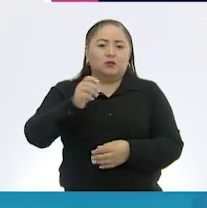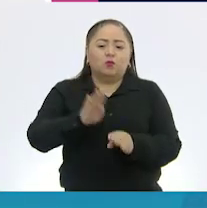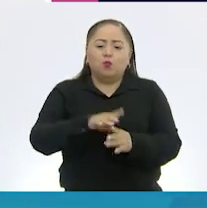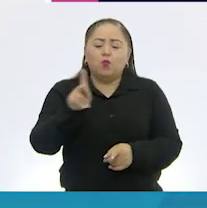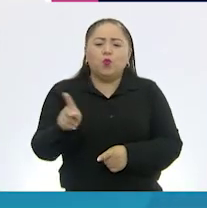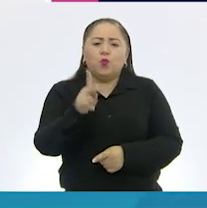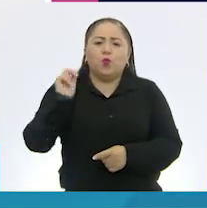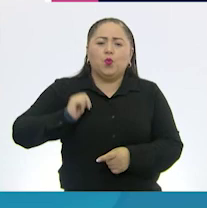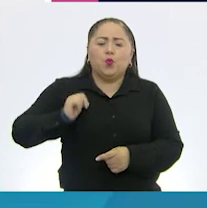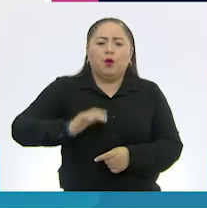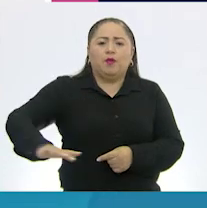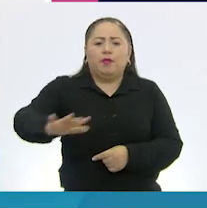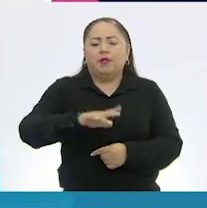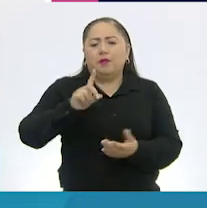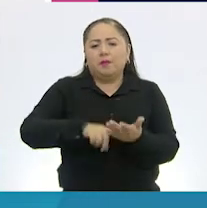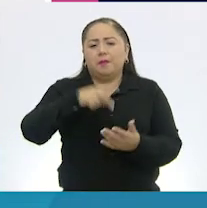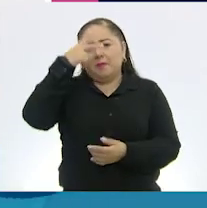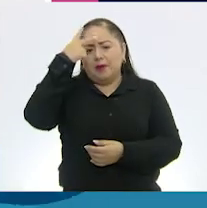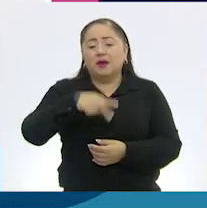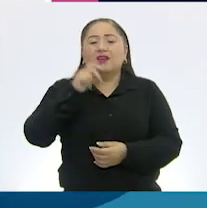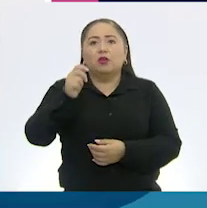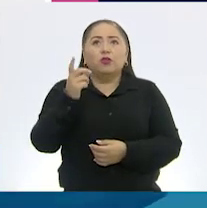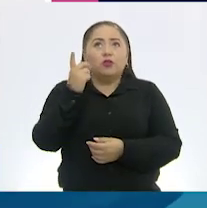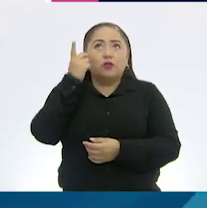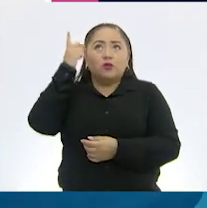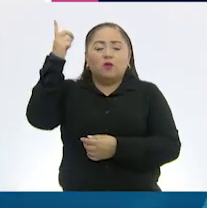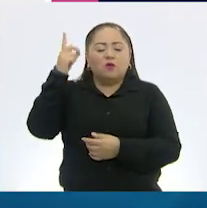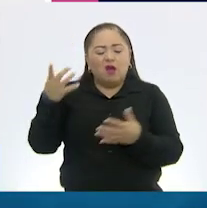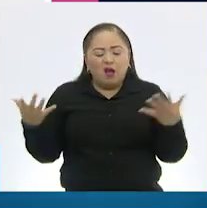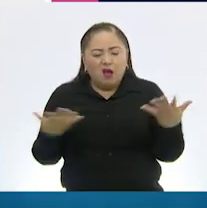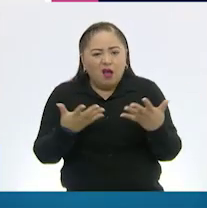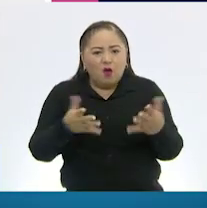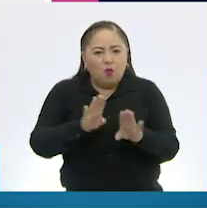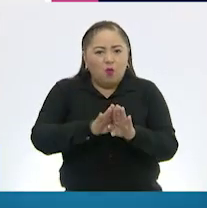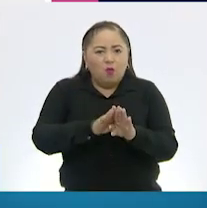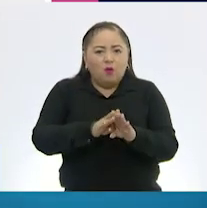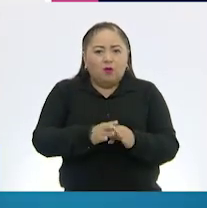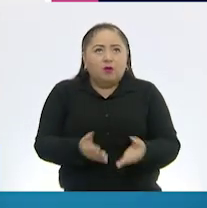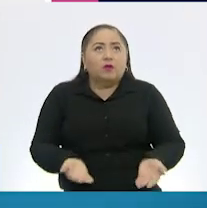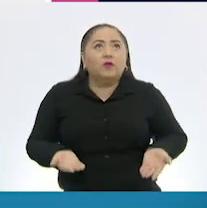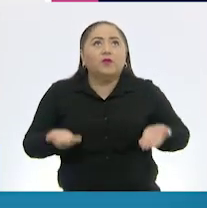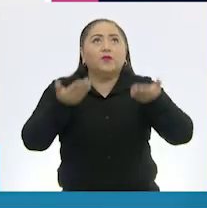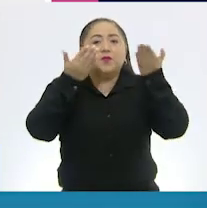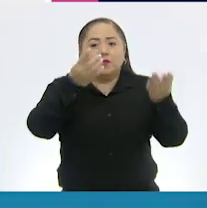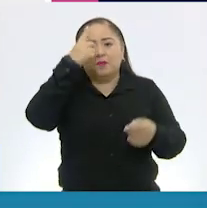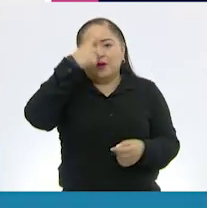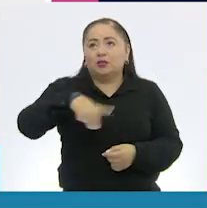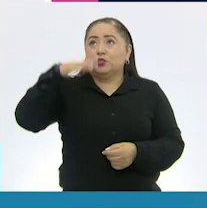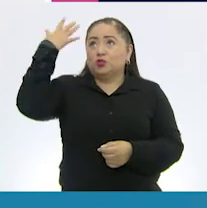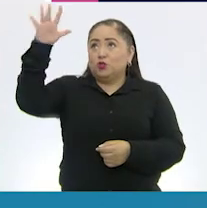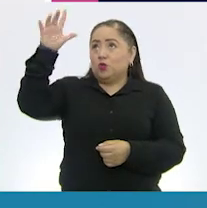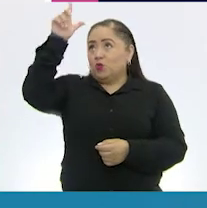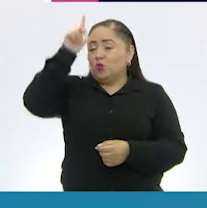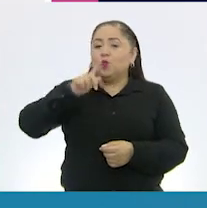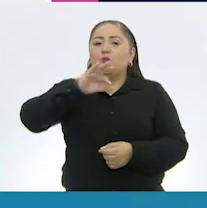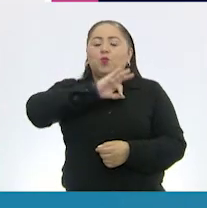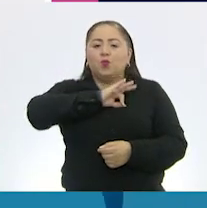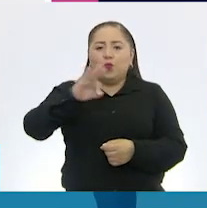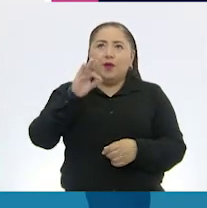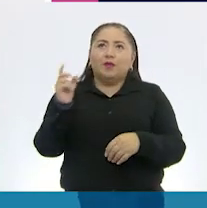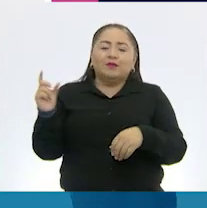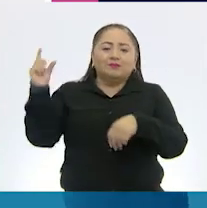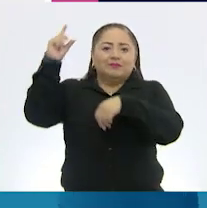pobladores de México, los dioses decidieron morir en sacrificio para que el sol y la luna pudieran volver a